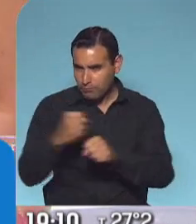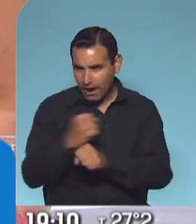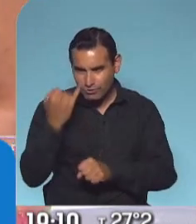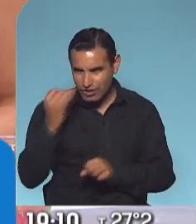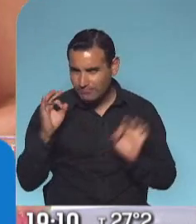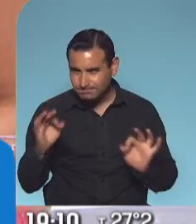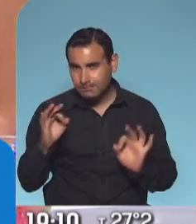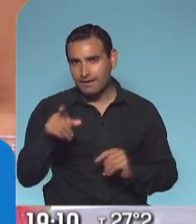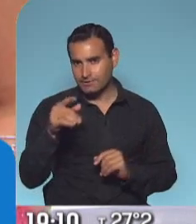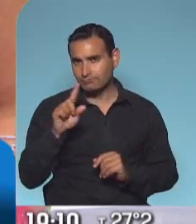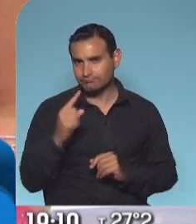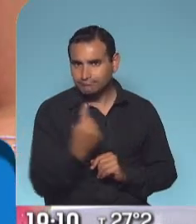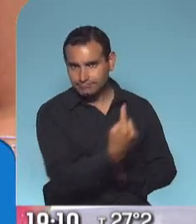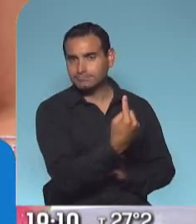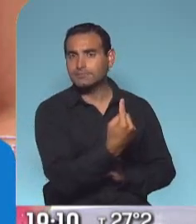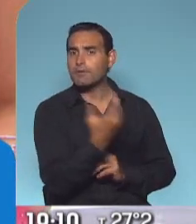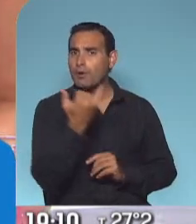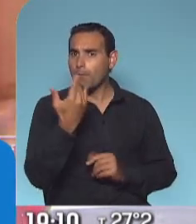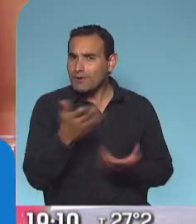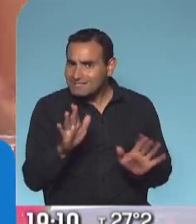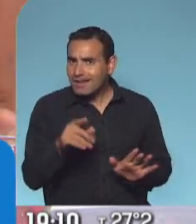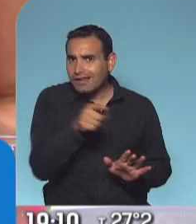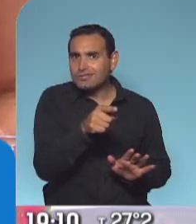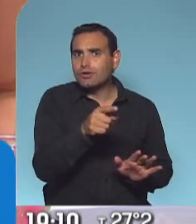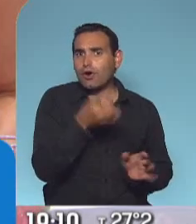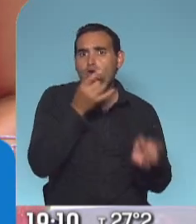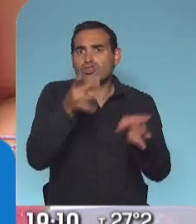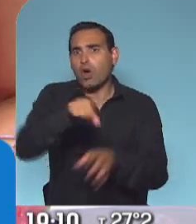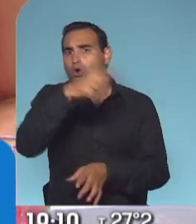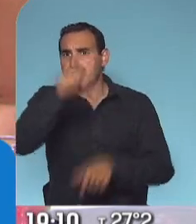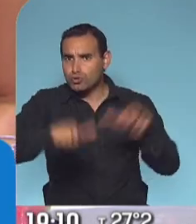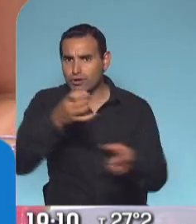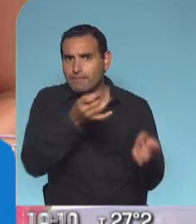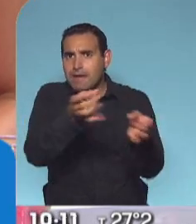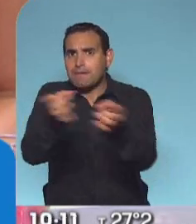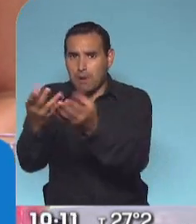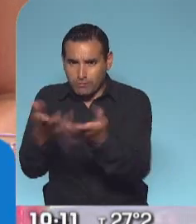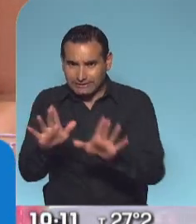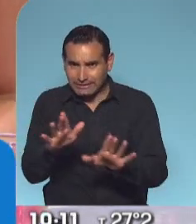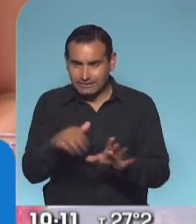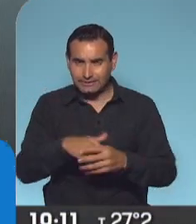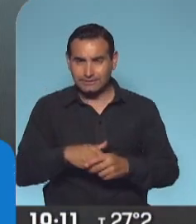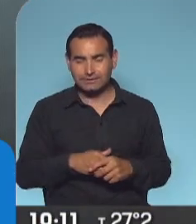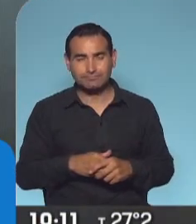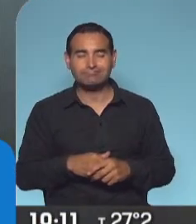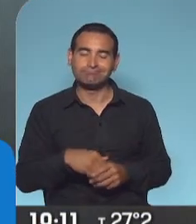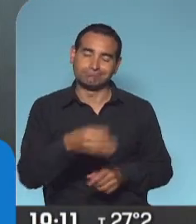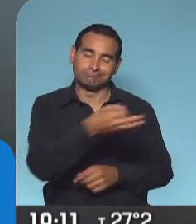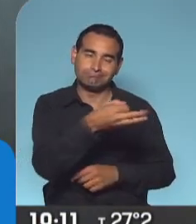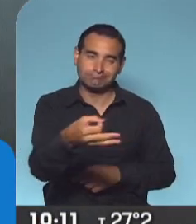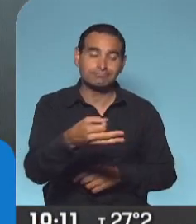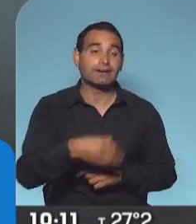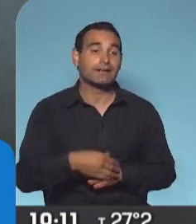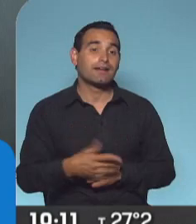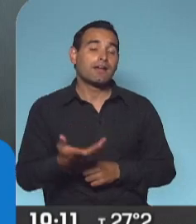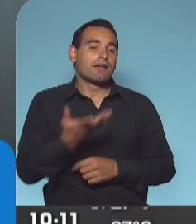si bien estaban aislados, ¿existe la posibilidad de que hayan contagiado a otras personas con las que estuvieron vinculándose en estos días? Sí. Obviamente que